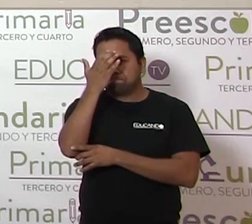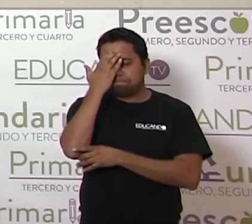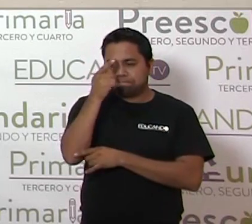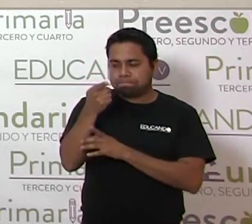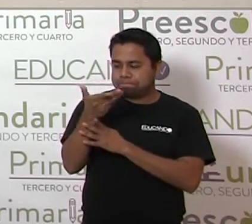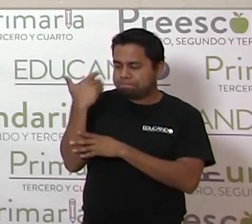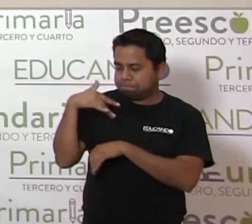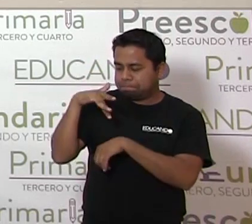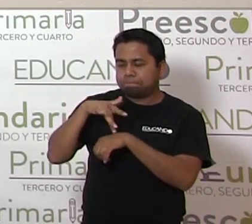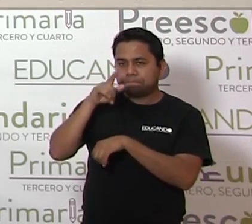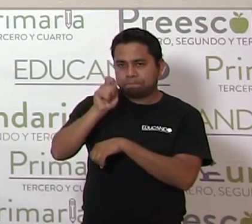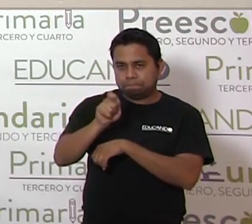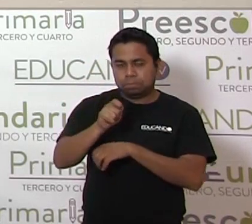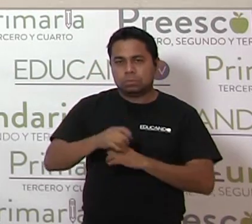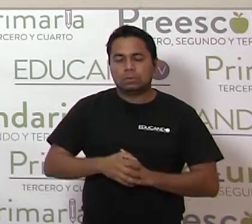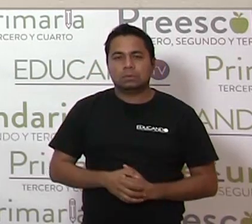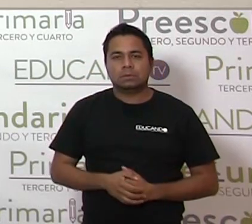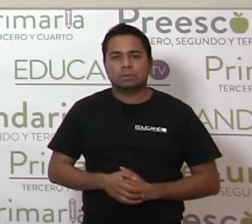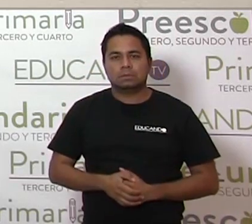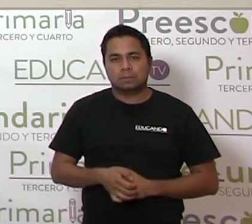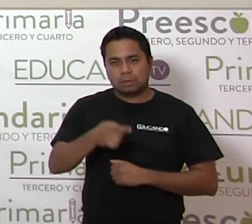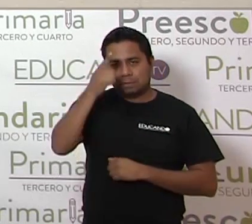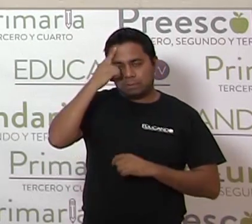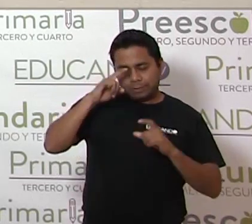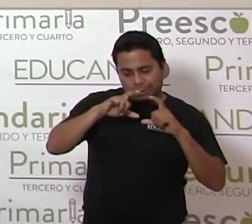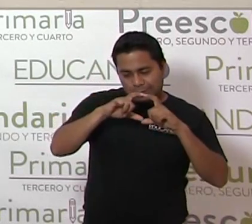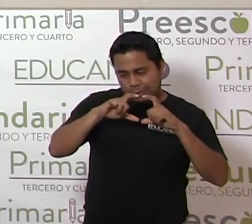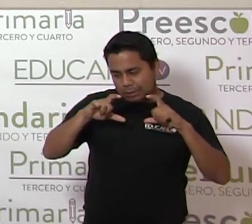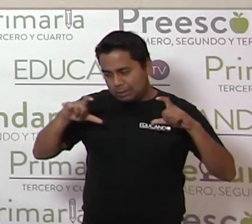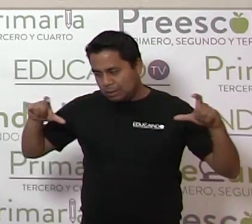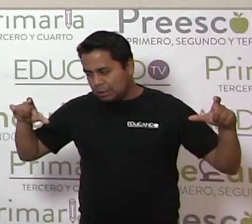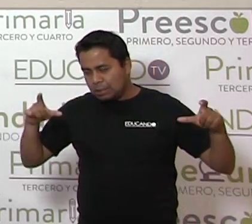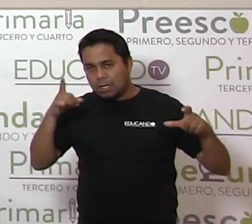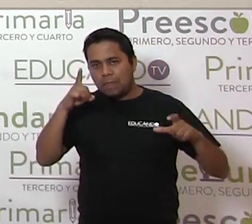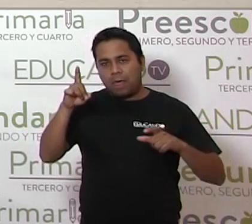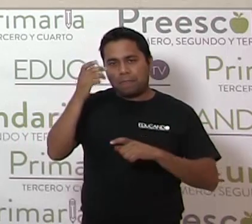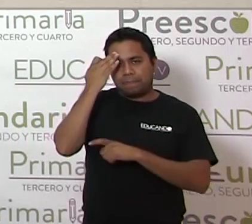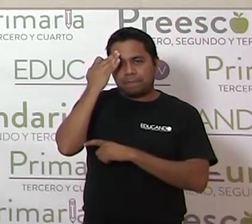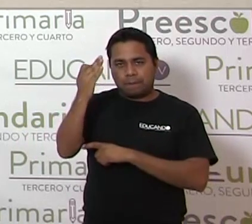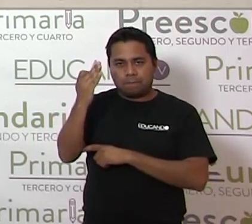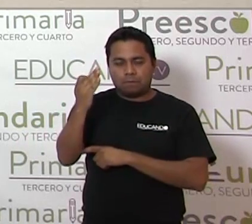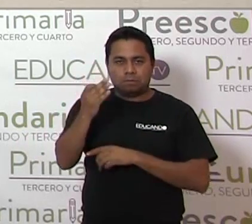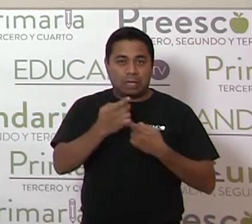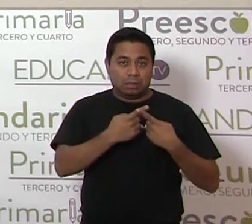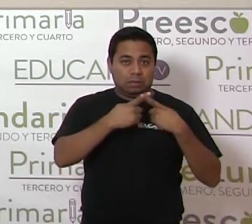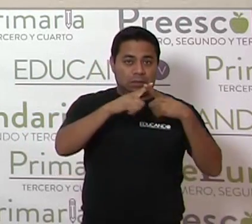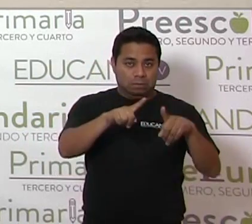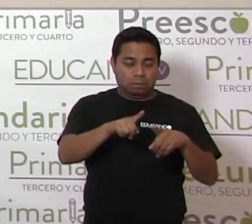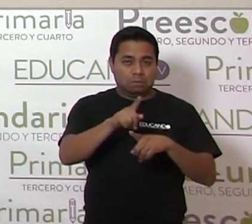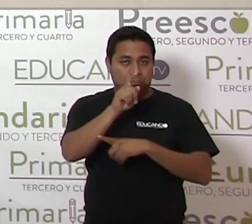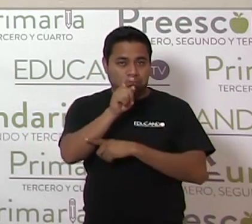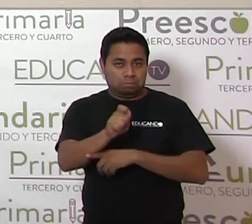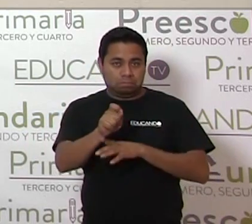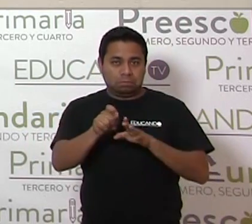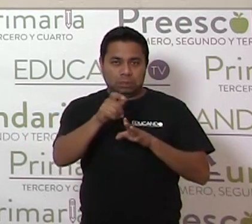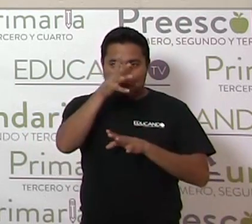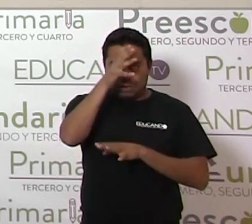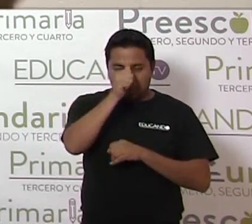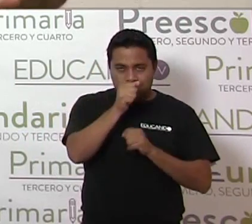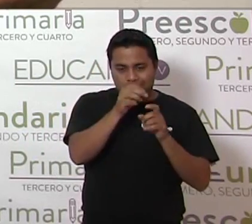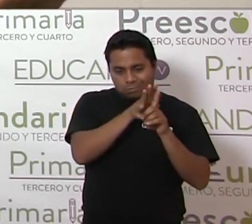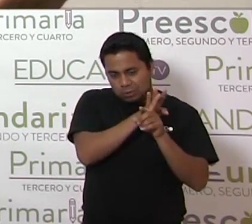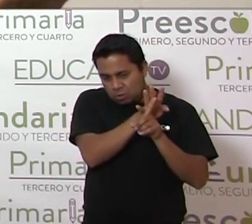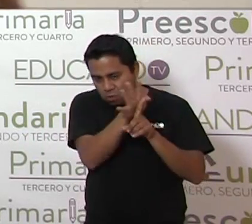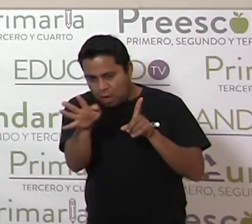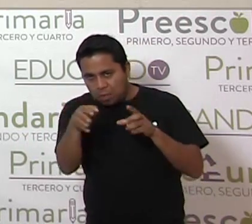sé que has trabajado. Me refiero a la línea del tiempo. Diferente a lo que ya hemos visto, que es el